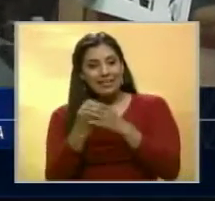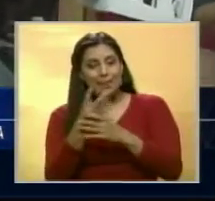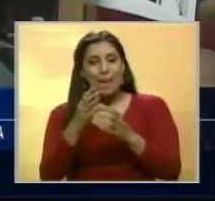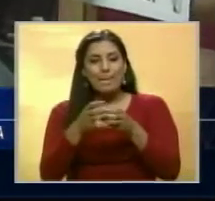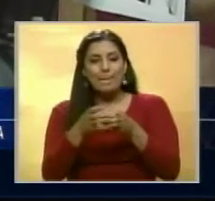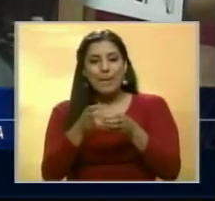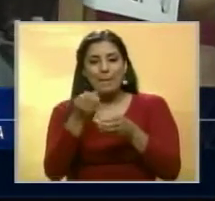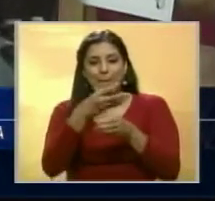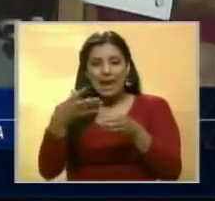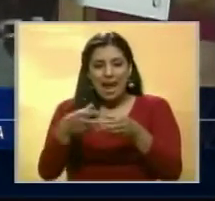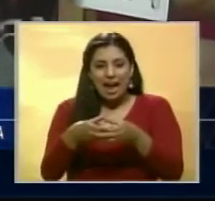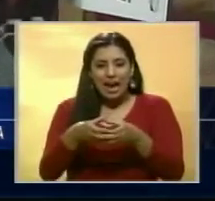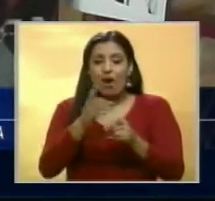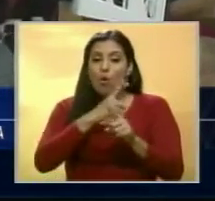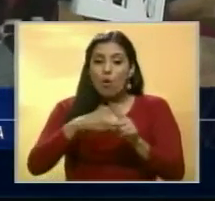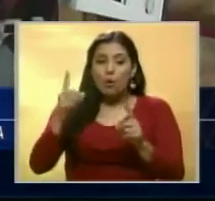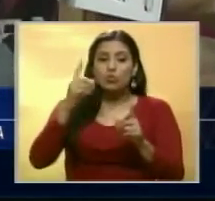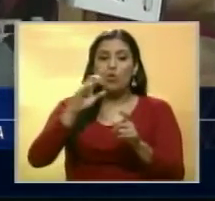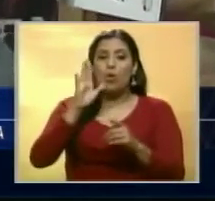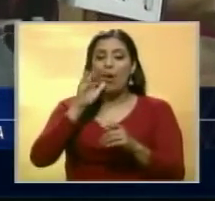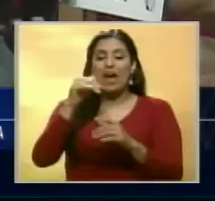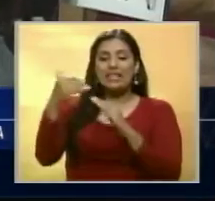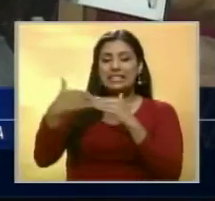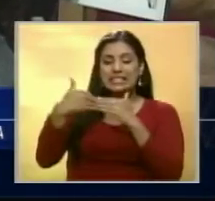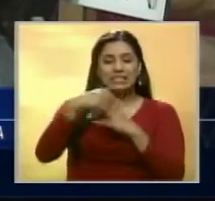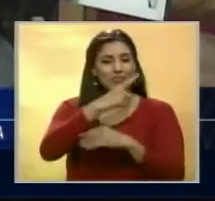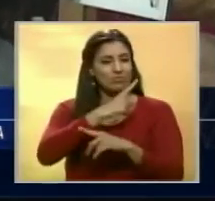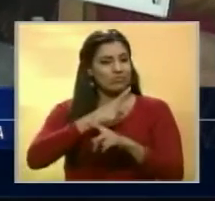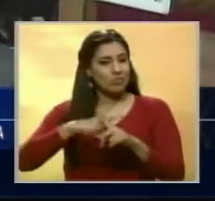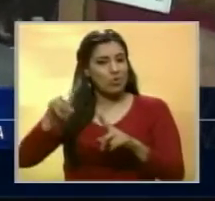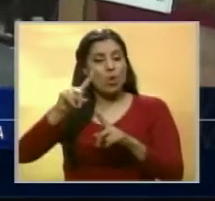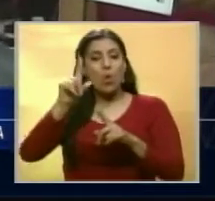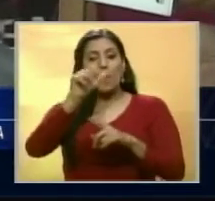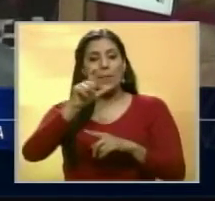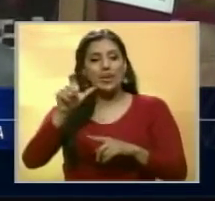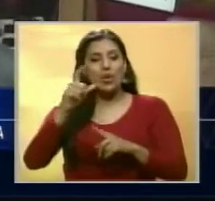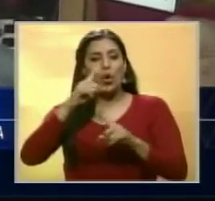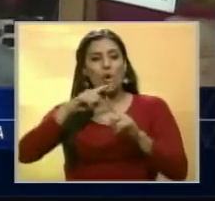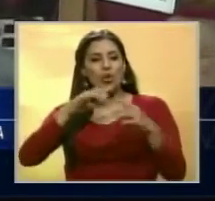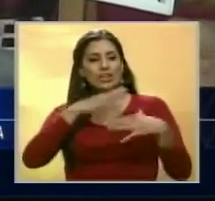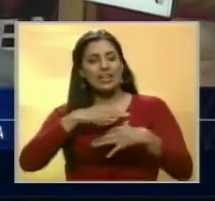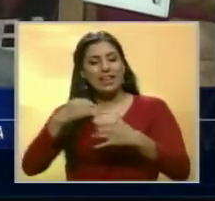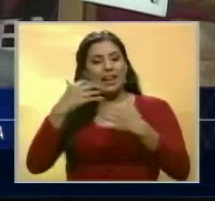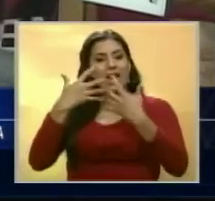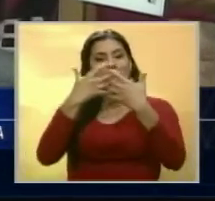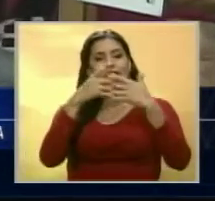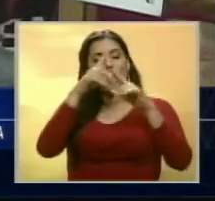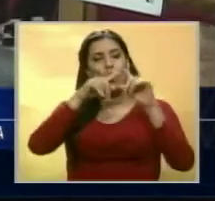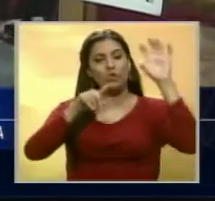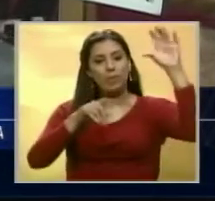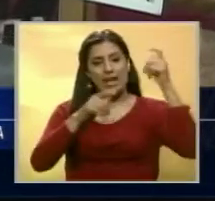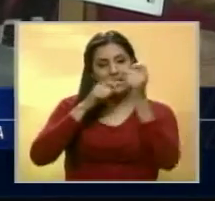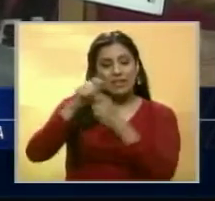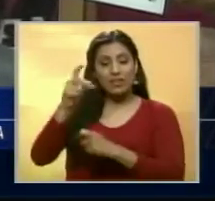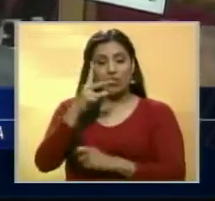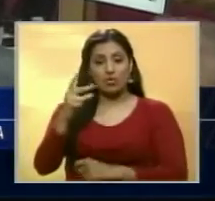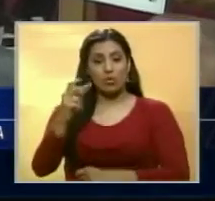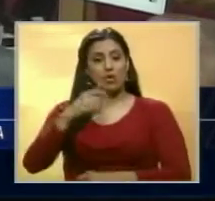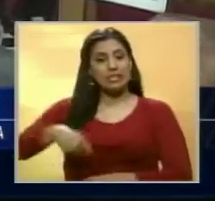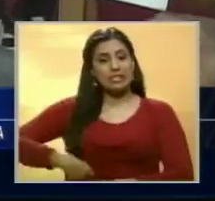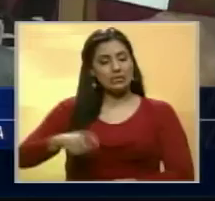papa, actúan sin el sabotaje, sin la intervención de los intereses del agronegocio transnacional,